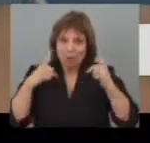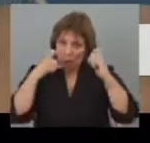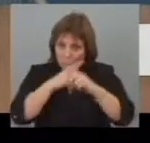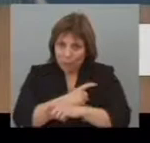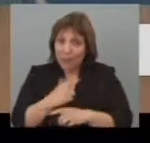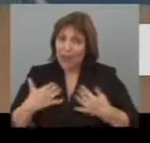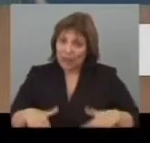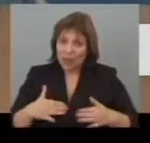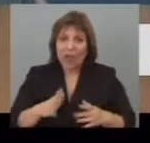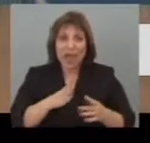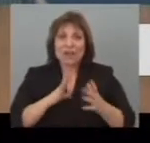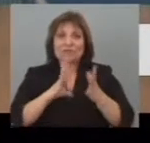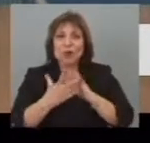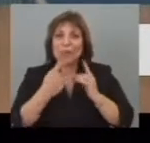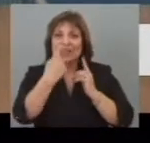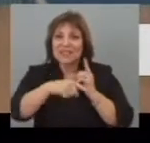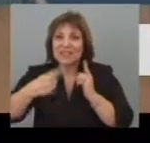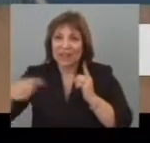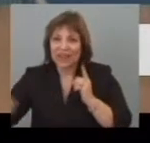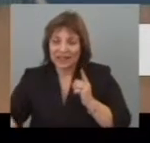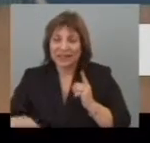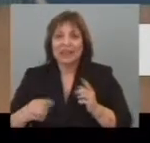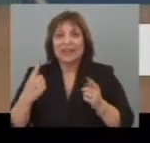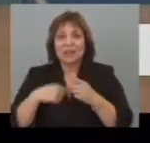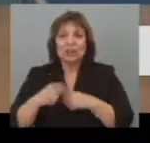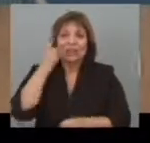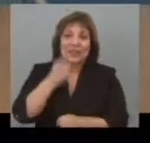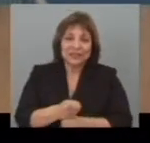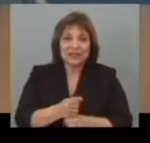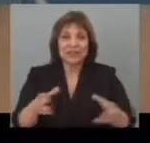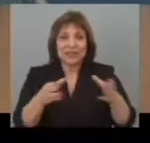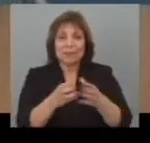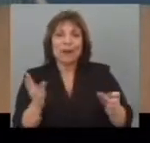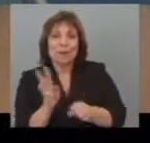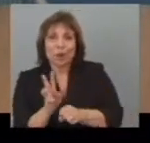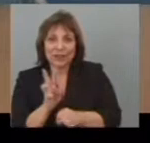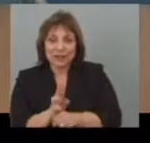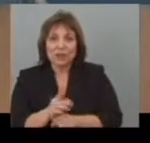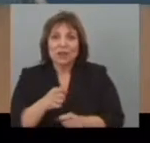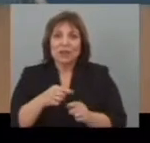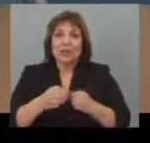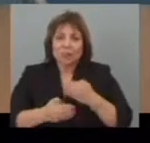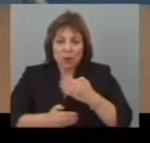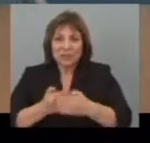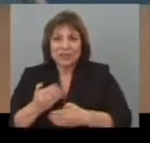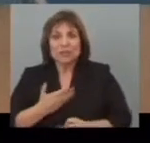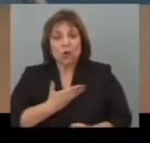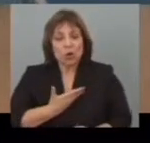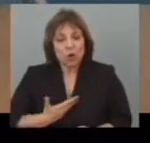distintas formas y se determinan medidas de protección, se viene generando todo un proceso donde el